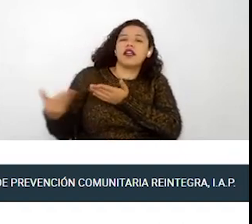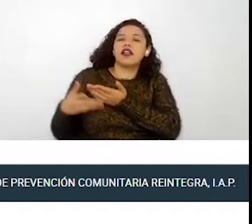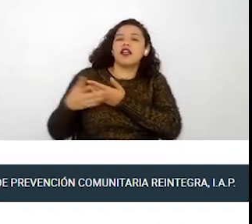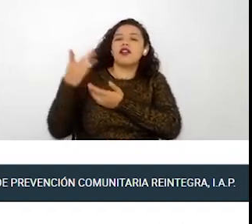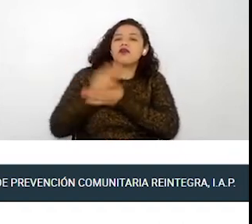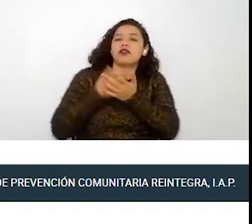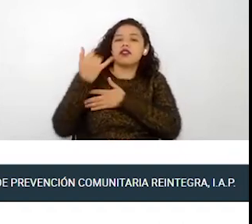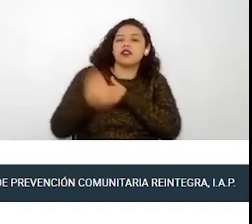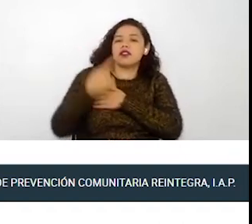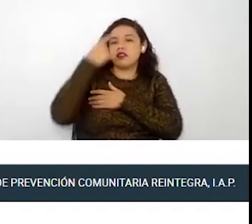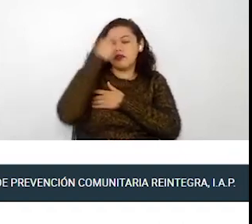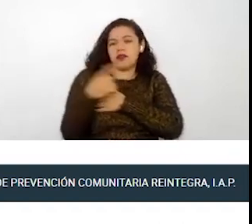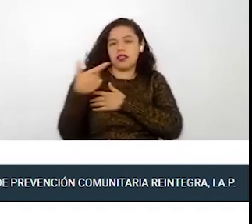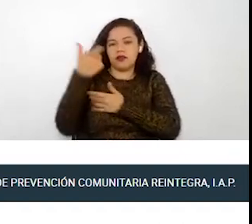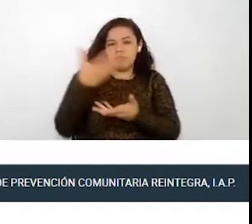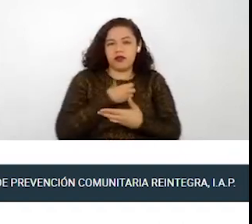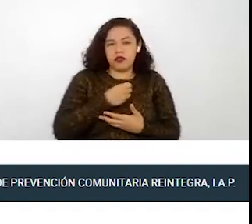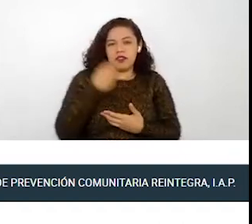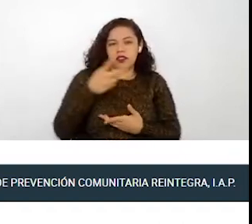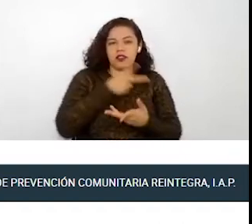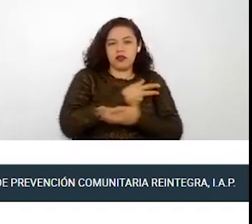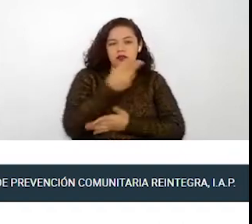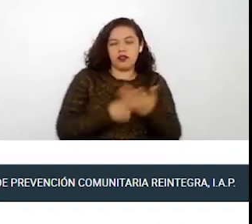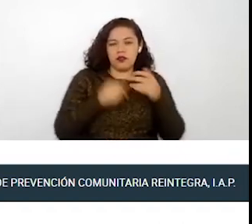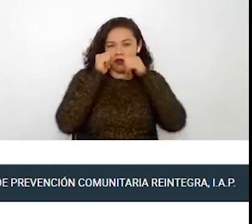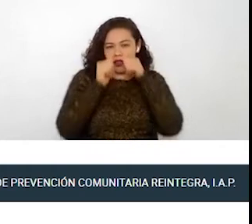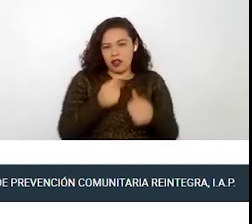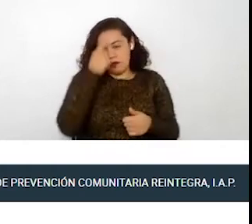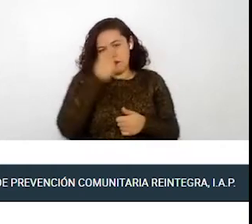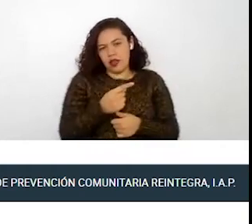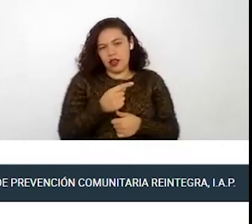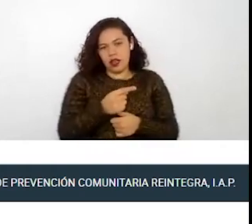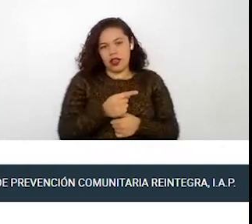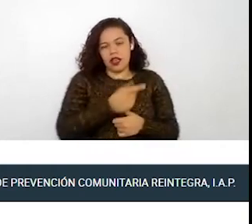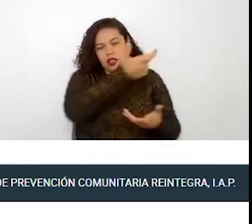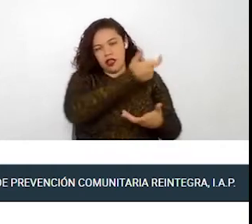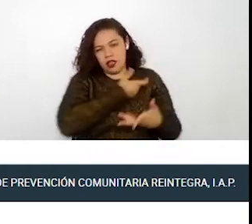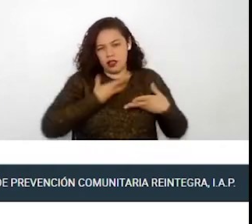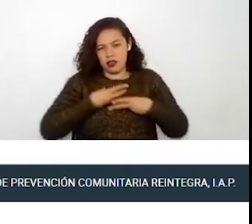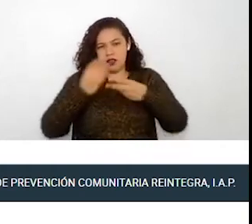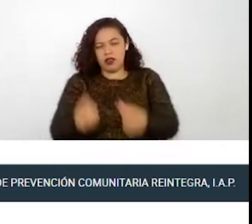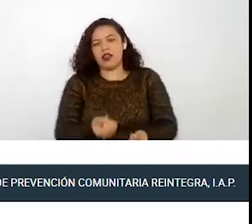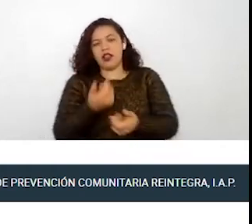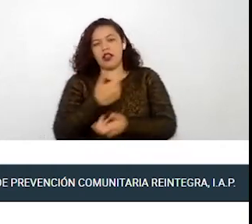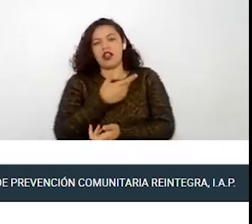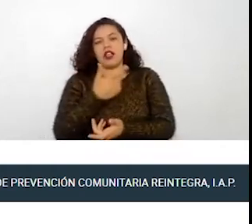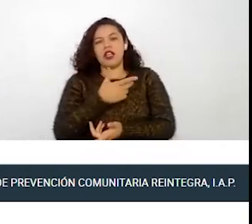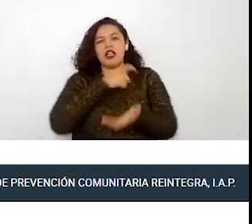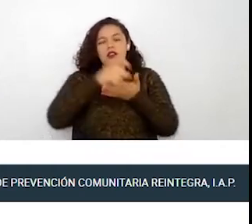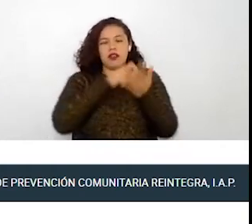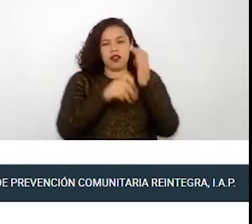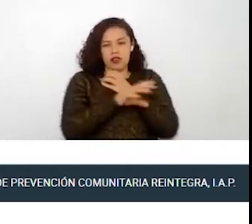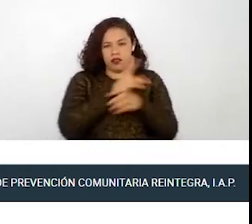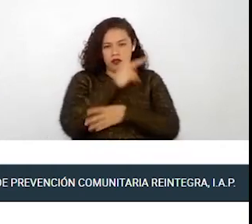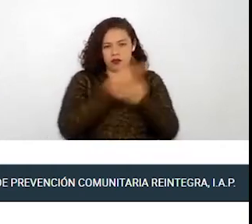financiamiento aquí tenemos nuestros programas asistenciales donde van ingresos egresos e inversiones activos fijos los